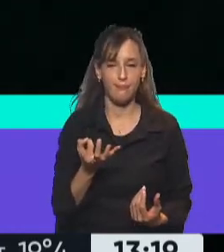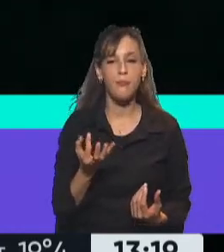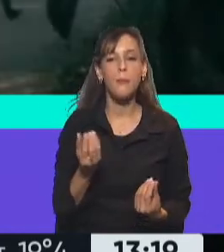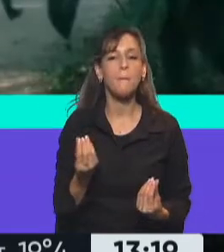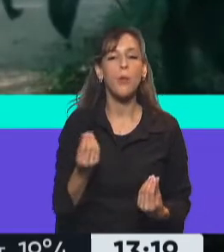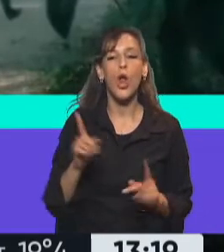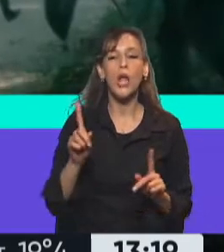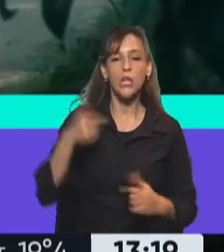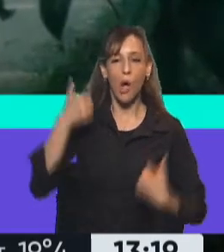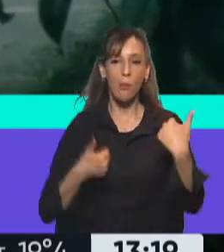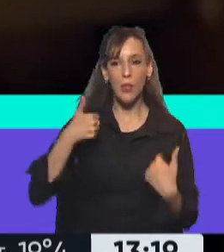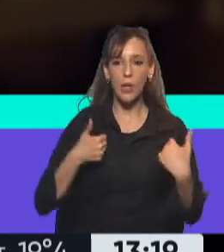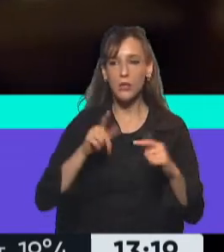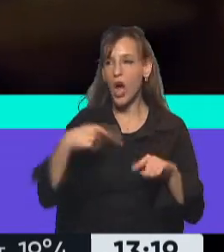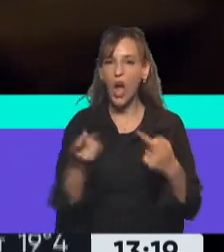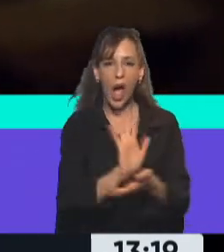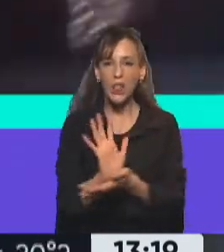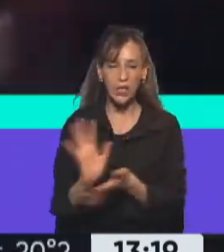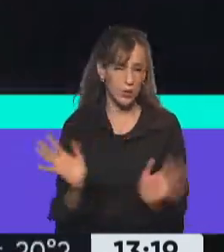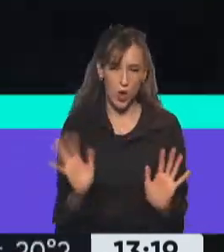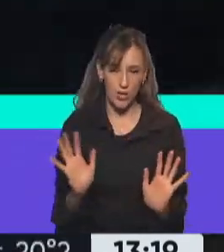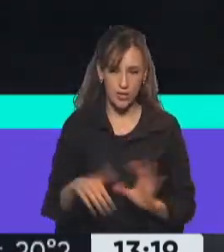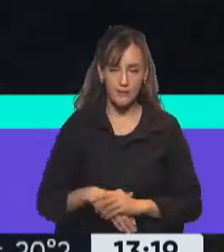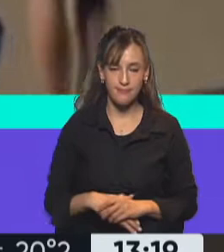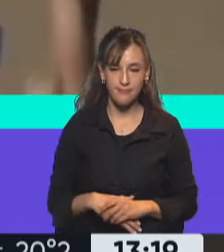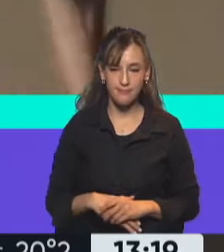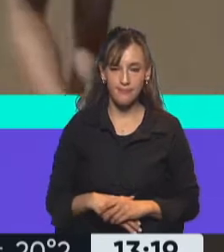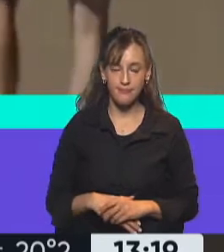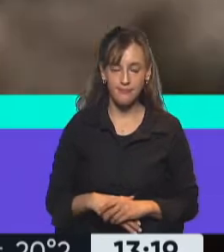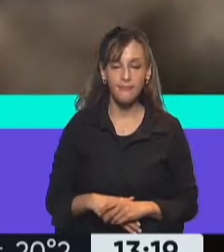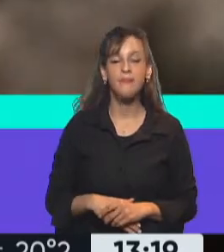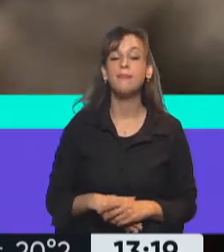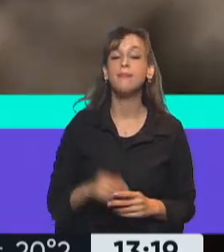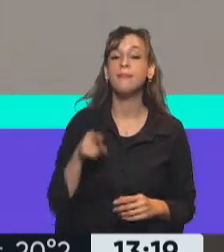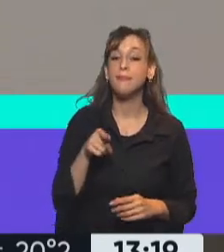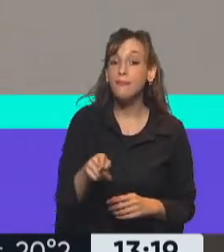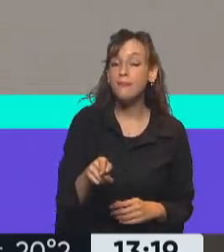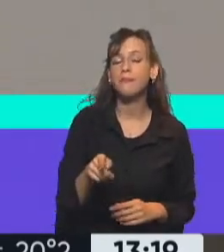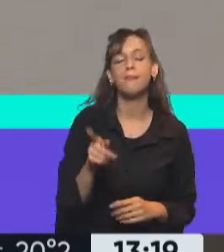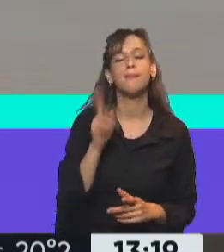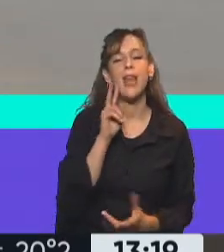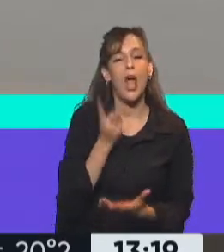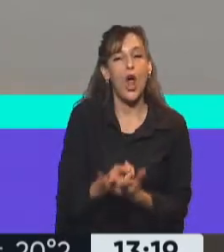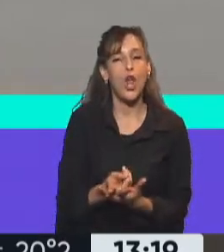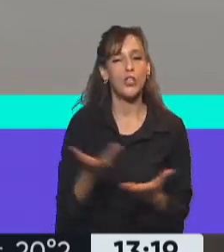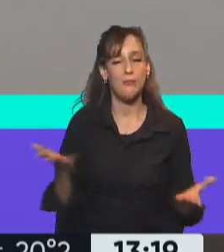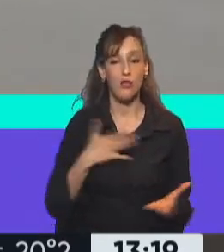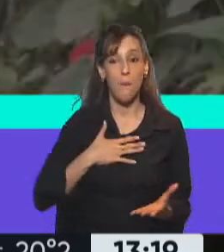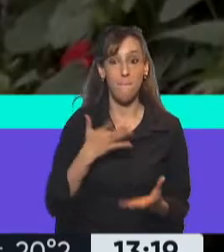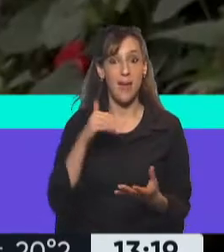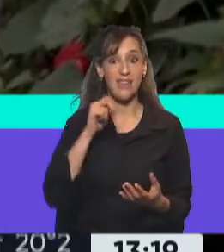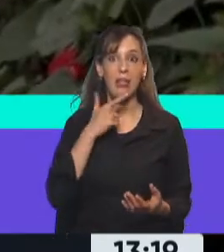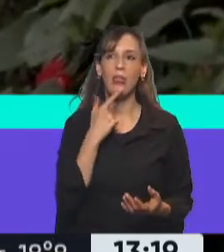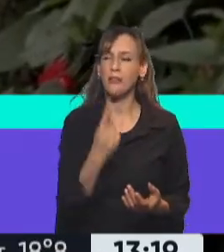peso de la competencia con otras actrices. Y decía, Mercedes, que se trata de un hermoso reconocimiento que me hace sentir muy feliz y